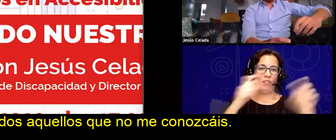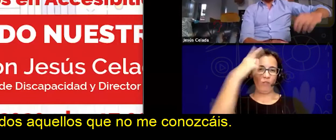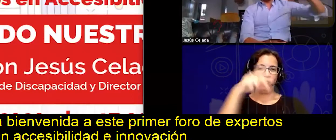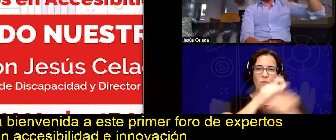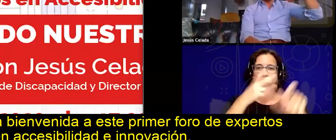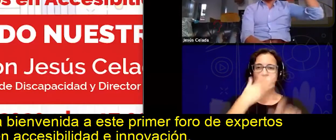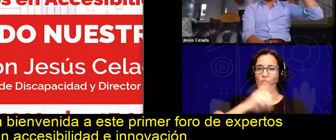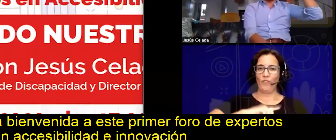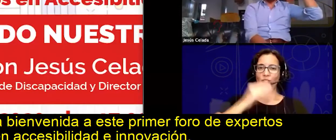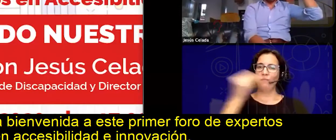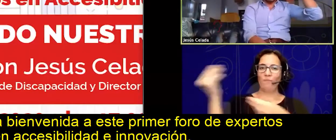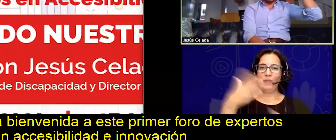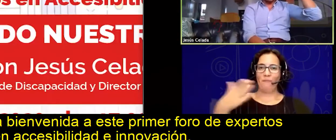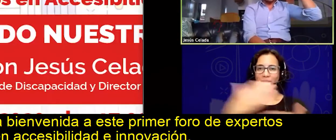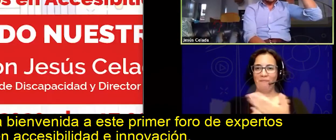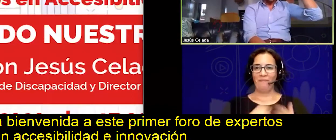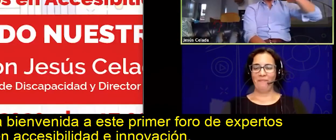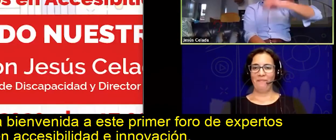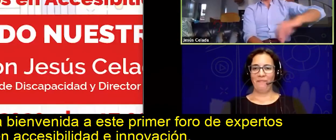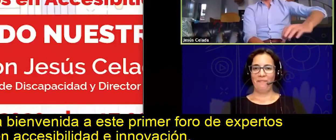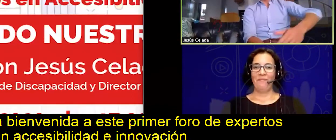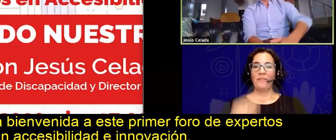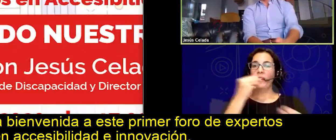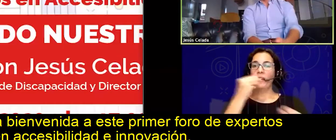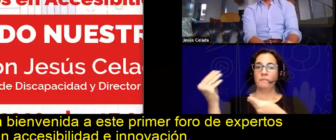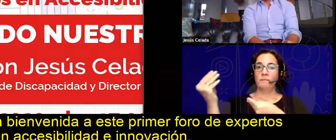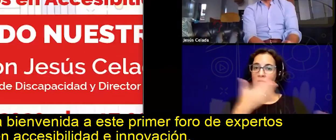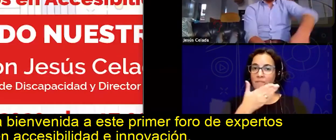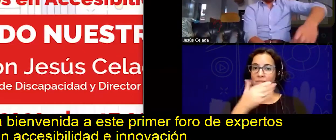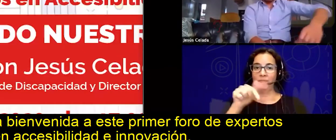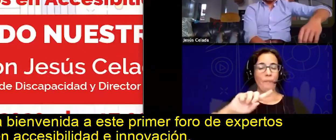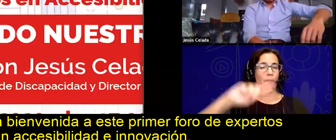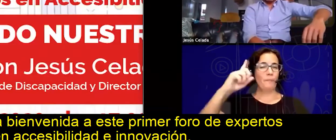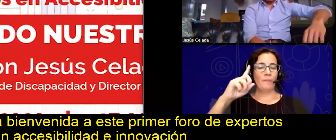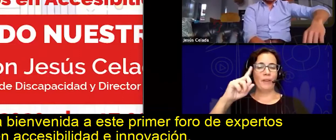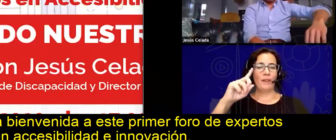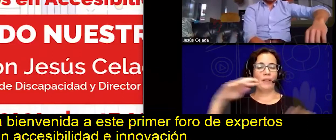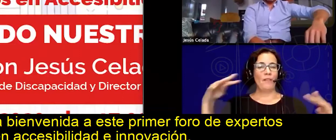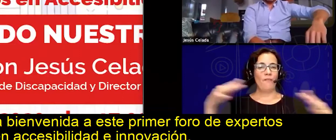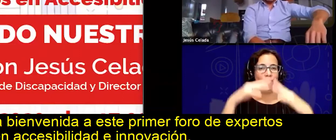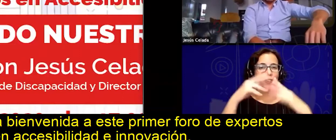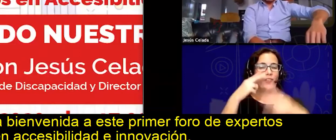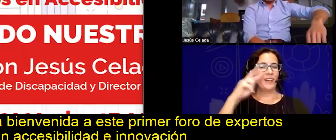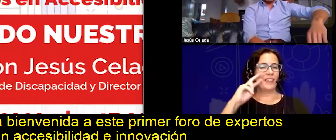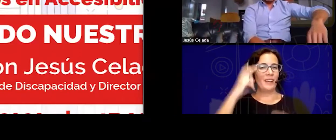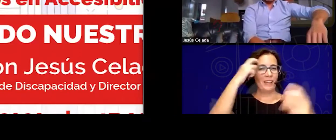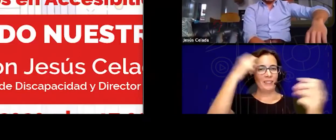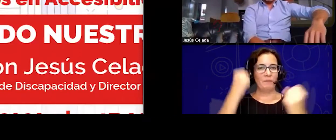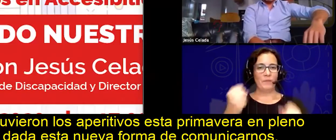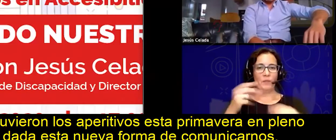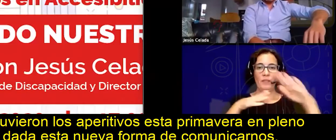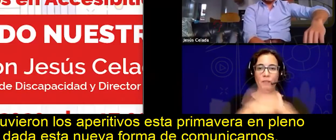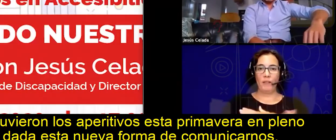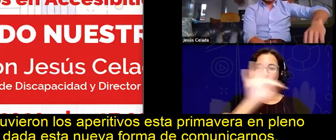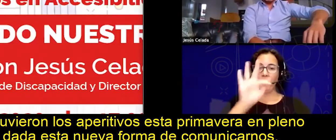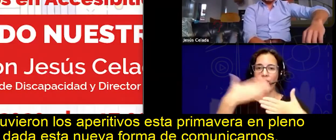quiero dar la bienvenida a este primer foro de expertos en accesibilidad e innovación.